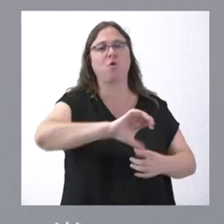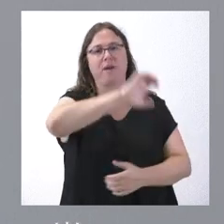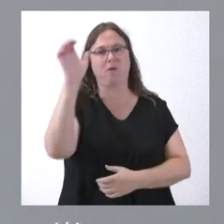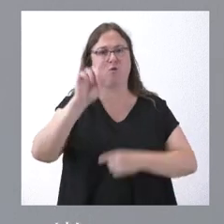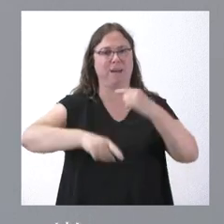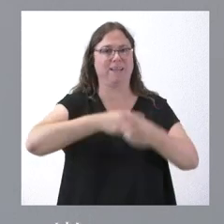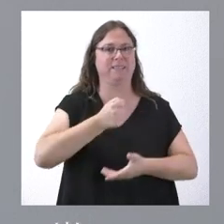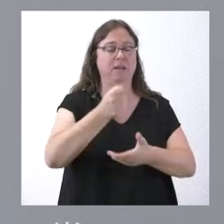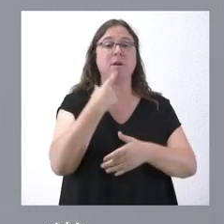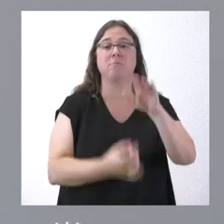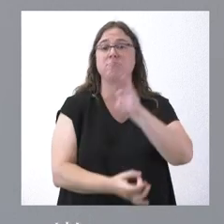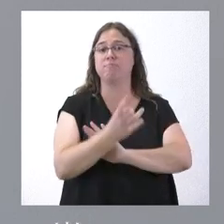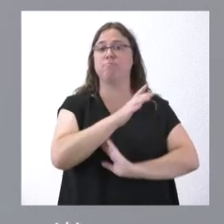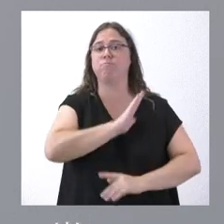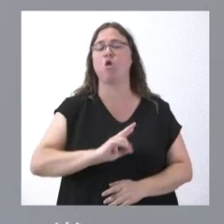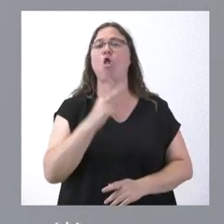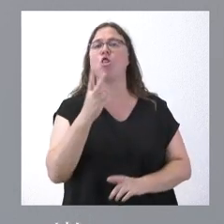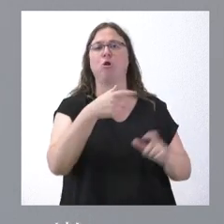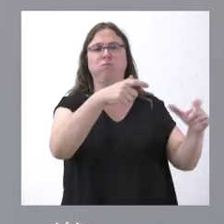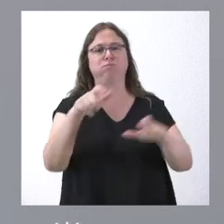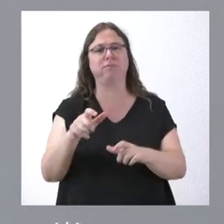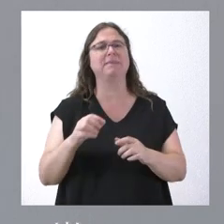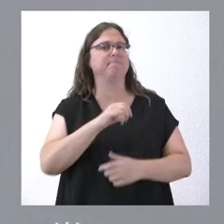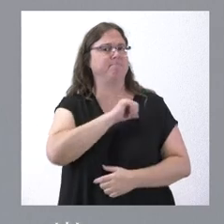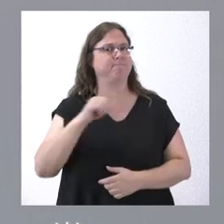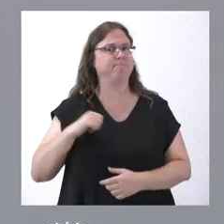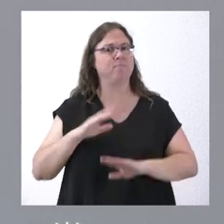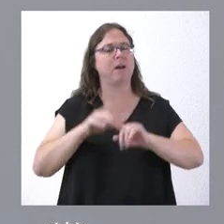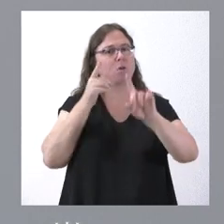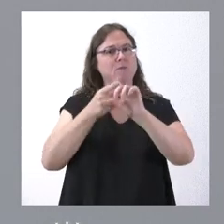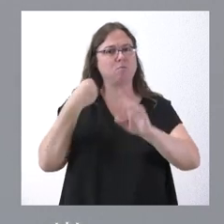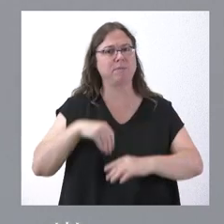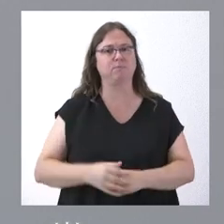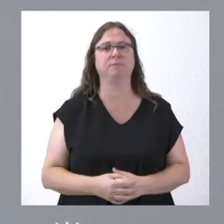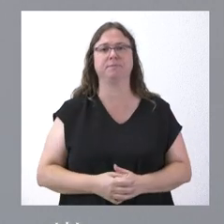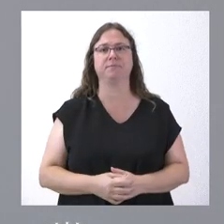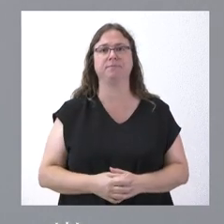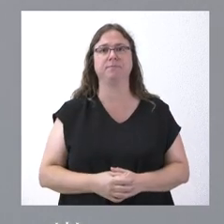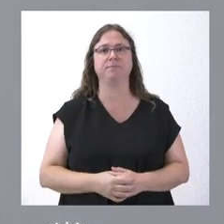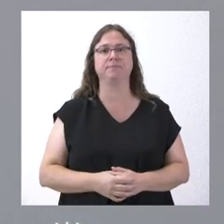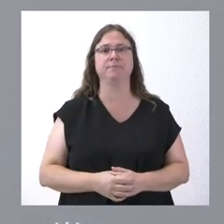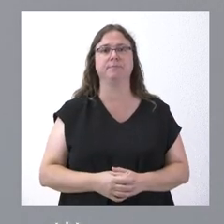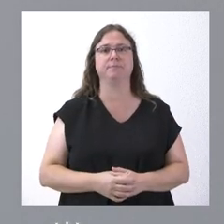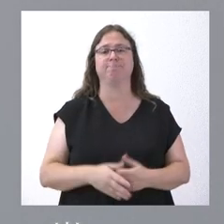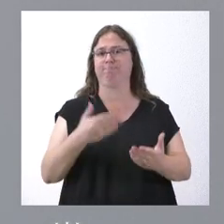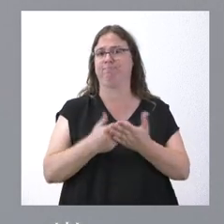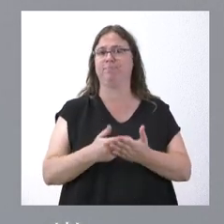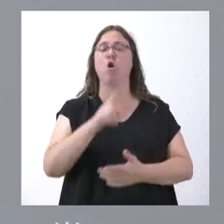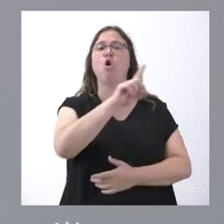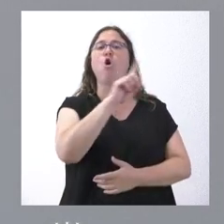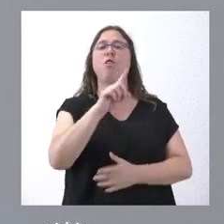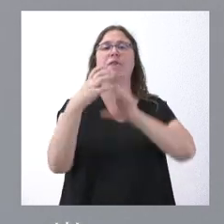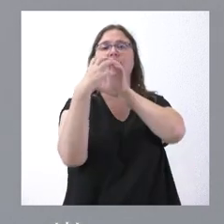está prevista la construcción de 2 nuevos módulos independientes destinados a este fin. Se adquieren 11